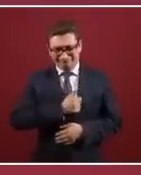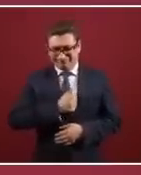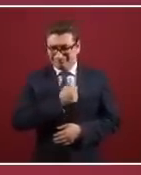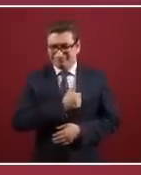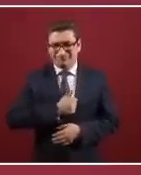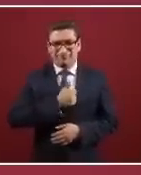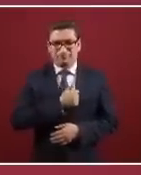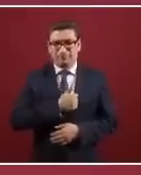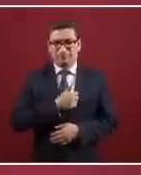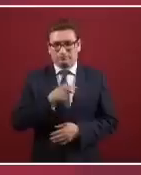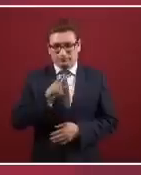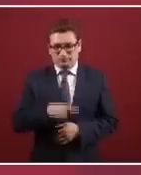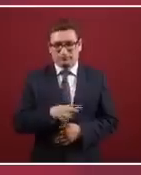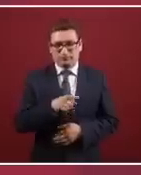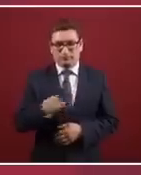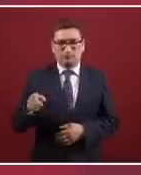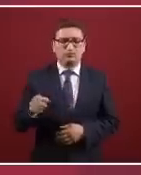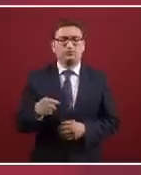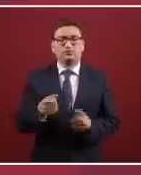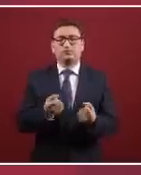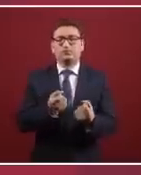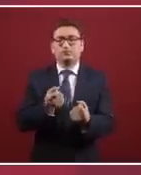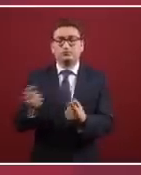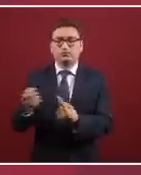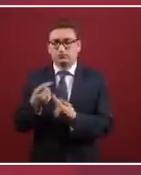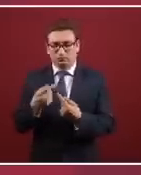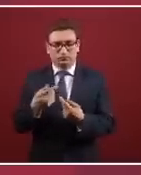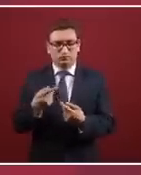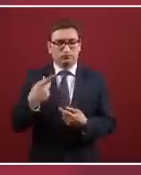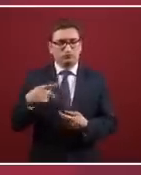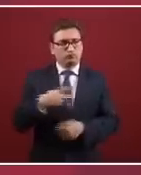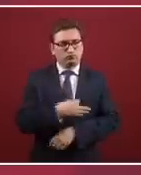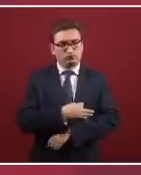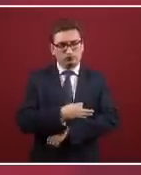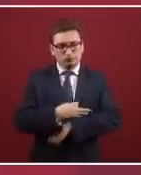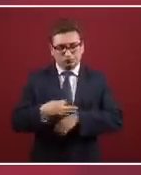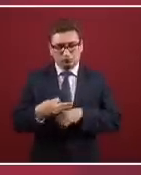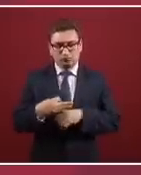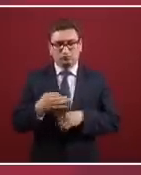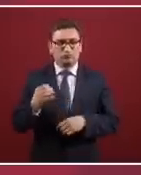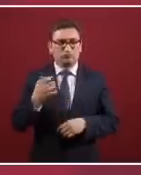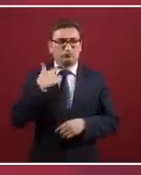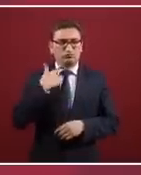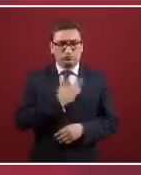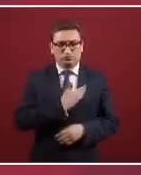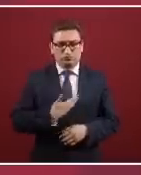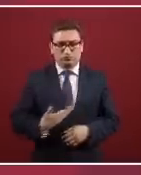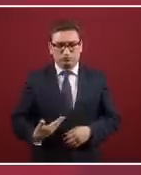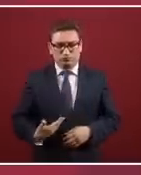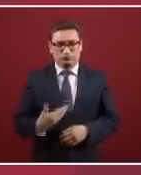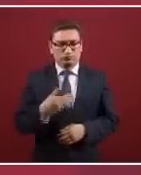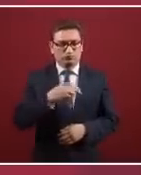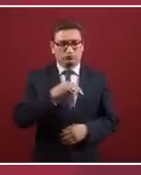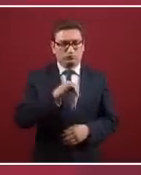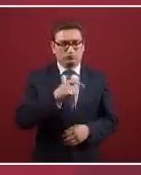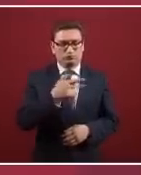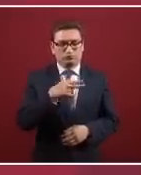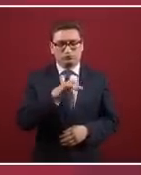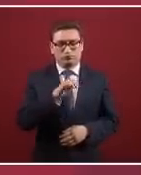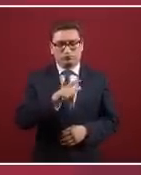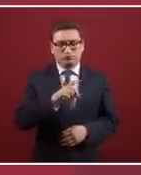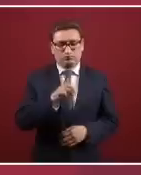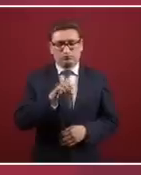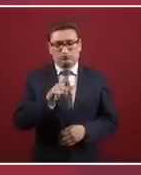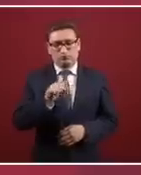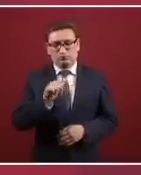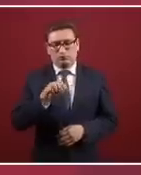lamentable, intervinieron hasta familiares del expresidente Miguel de la Madrid